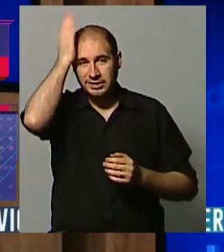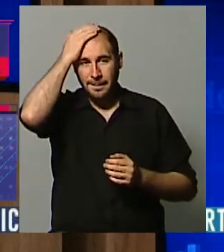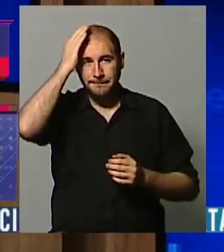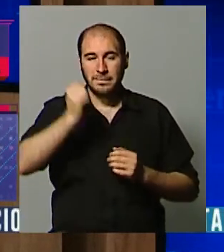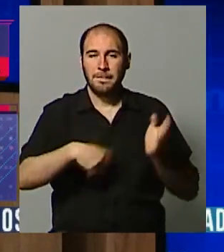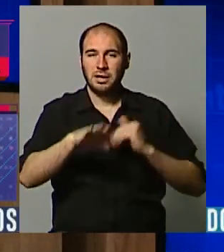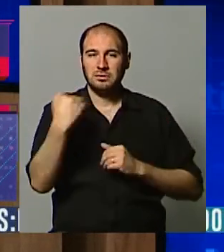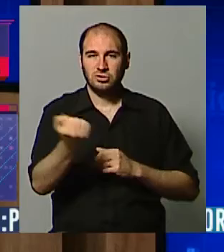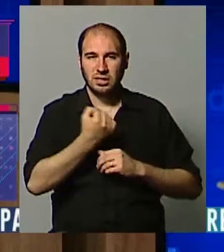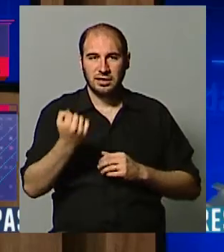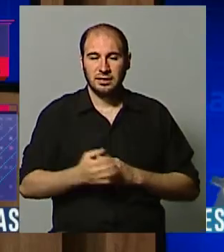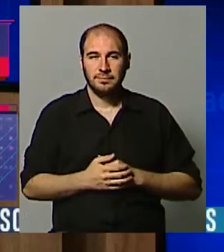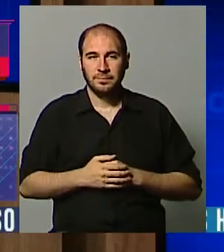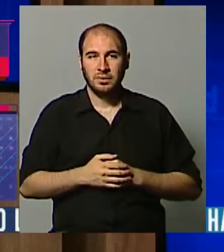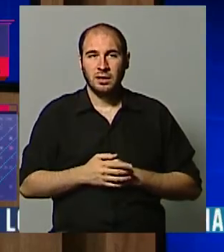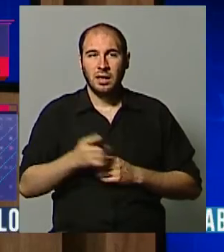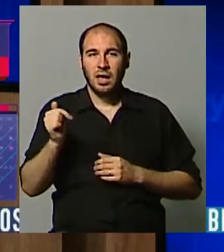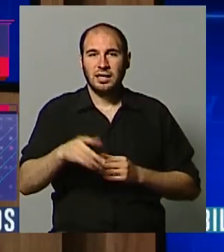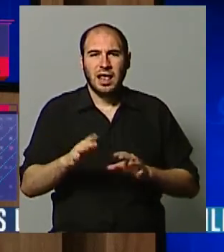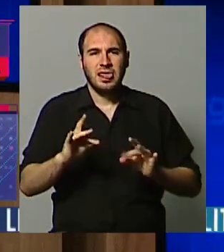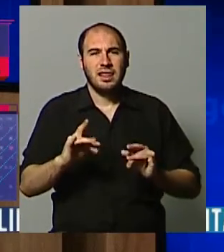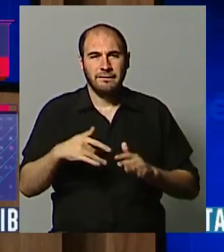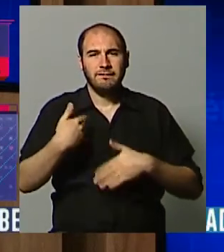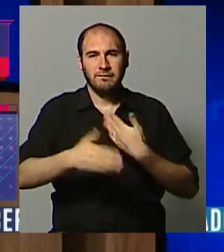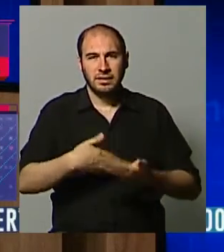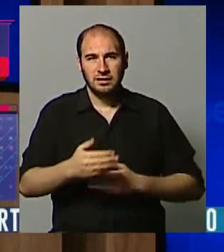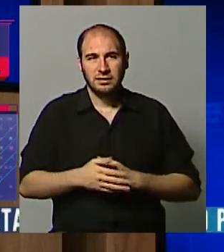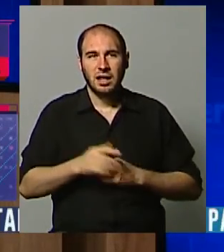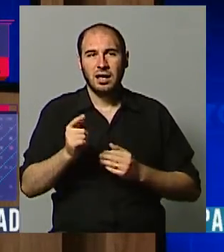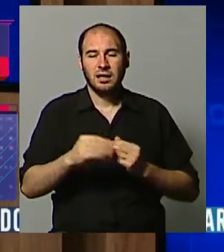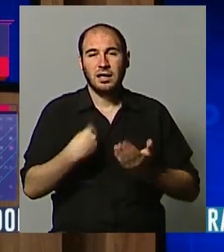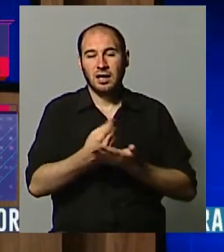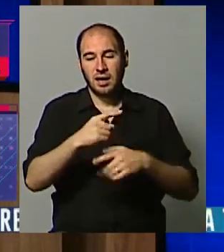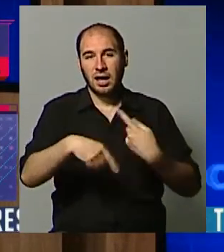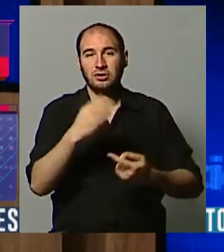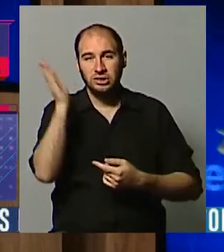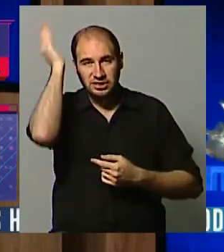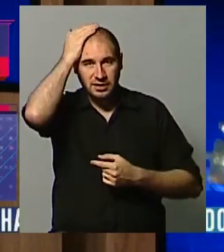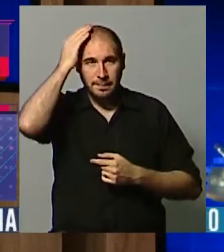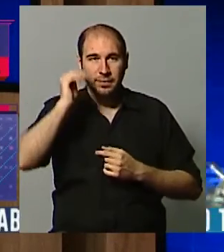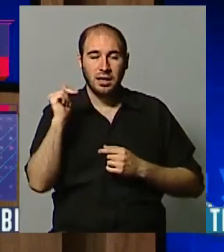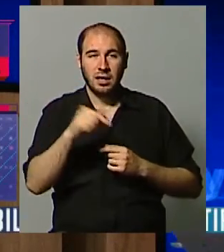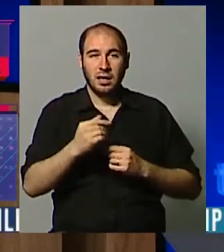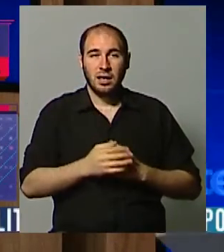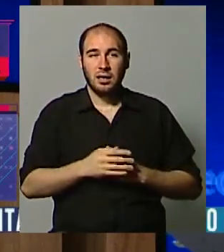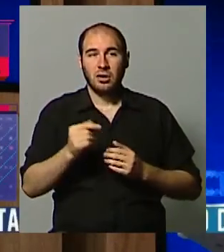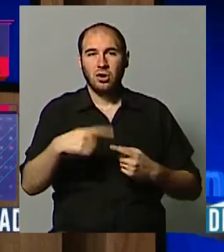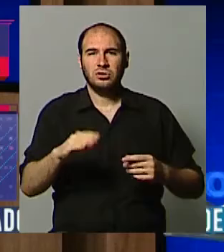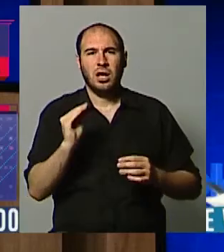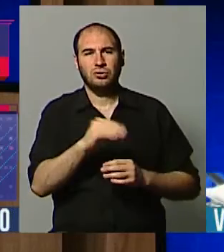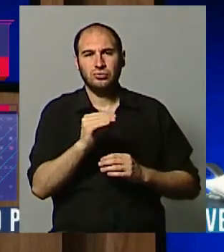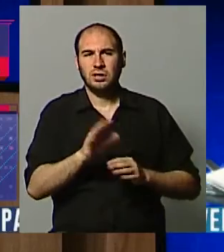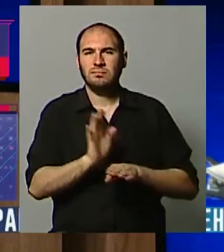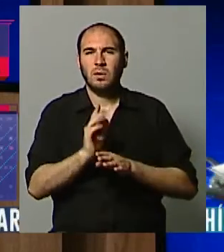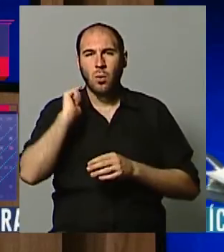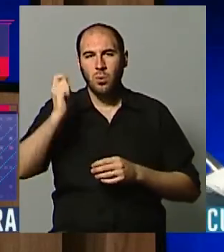Lo más importante es que es lo complejo que se le plantearía la reelección a Donald Trump uh-huh. al ir con una mancha como lo que